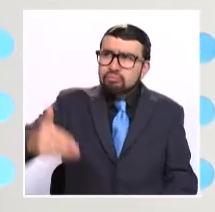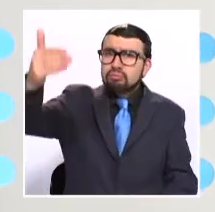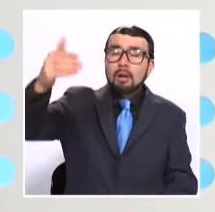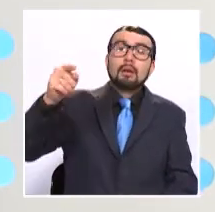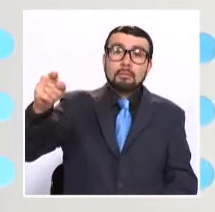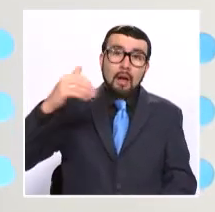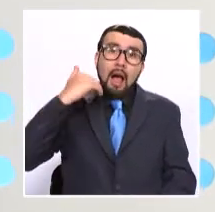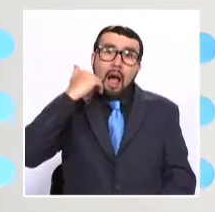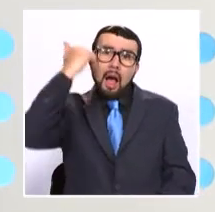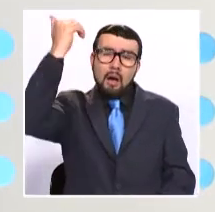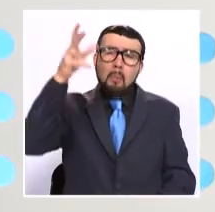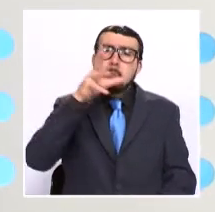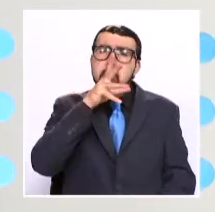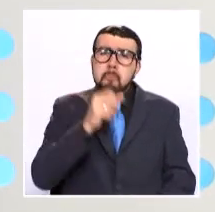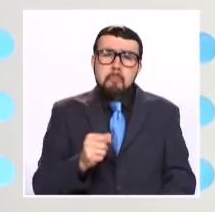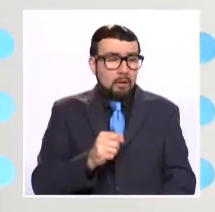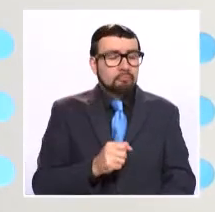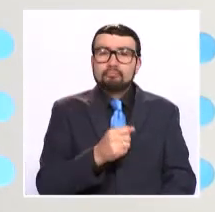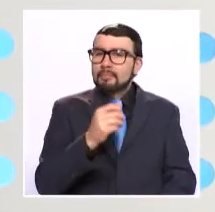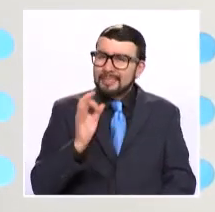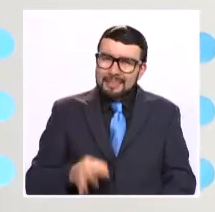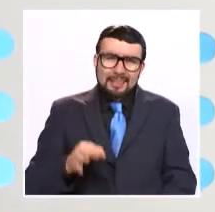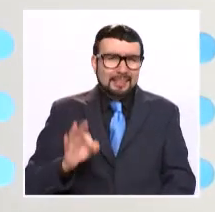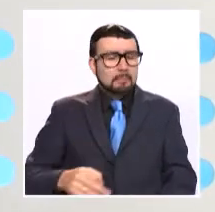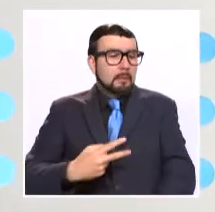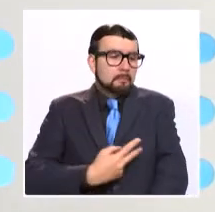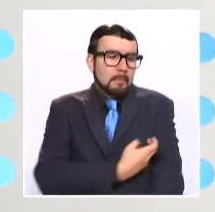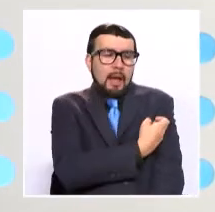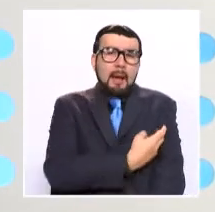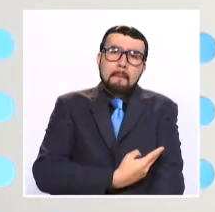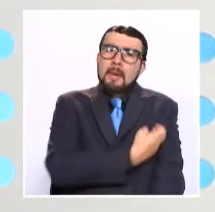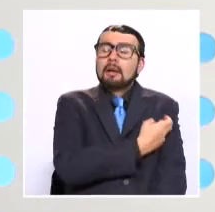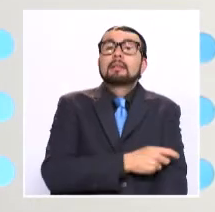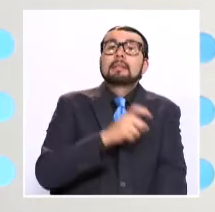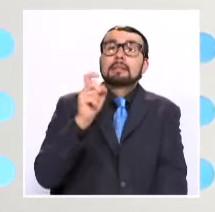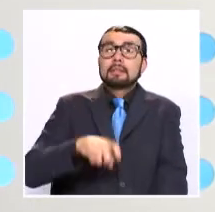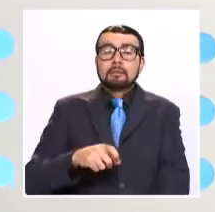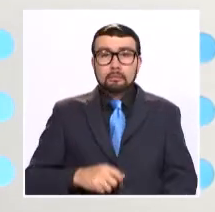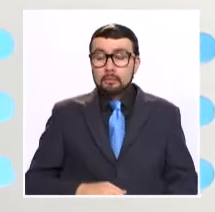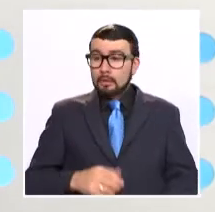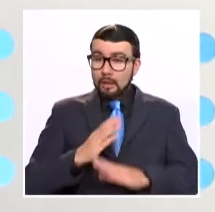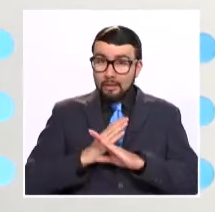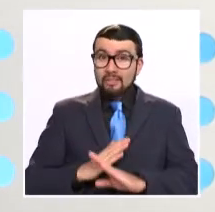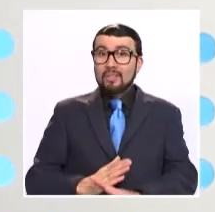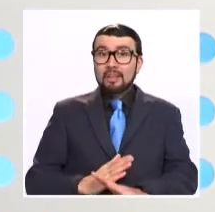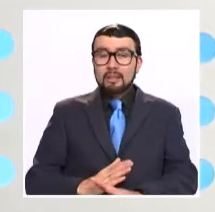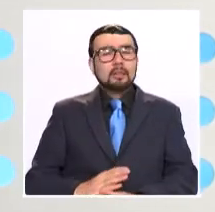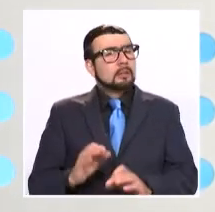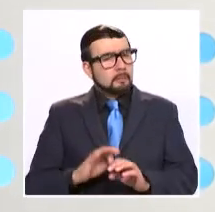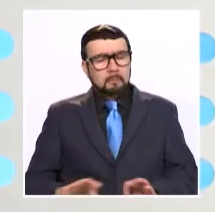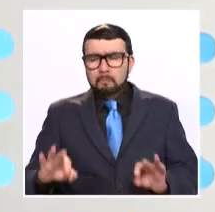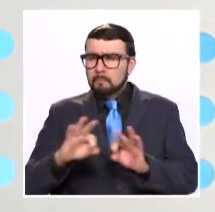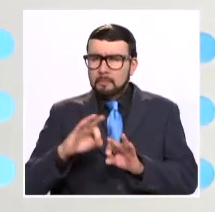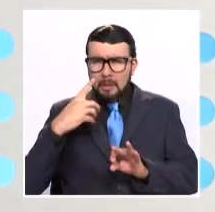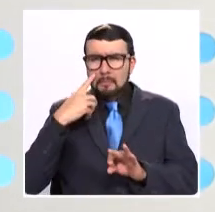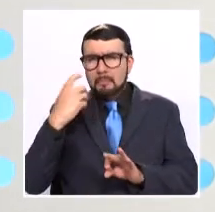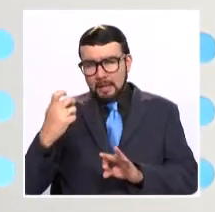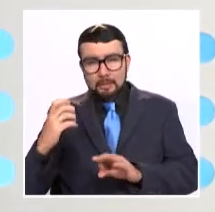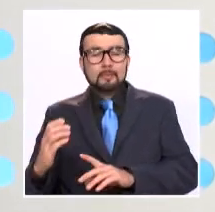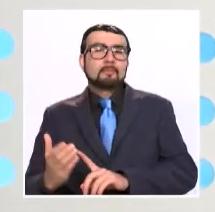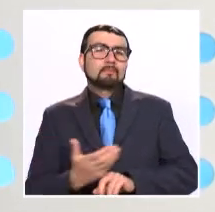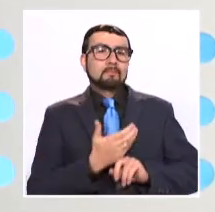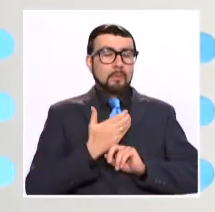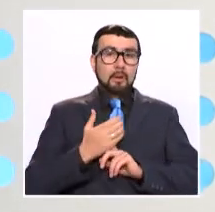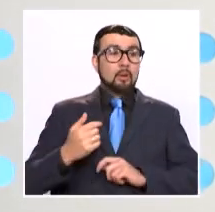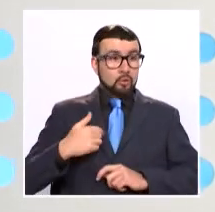sea que todas las etapas de la vida debemos estar vacunándonos. La prevención es la mejor forma de la protección. Si yo estoy